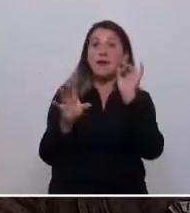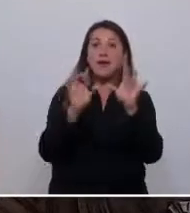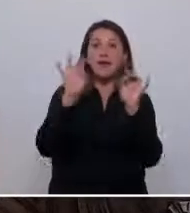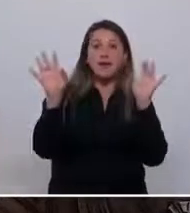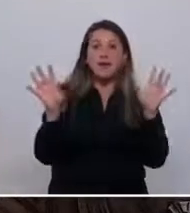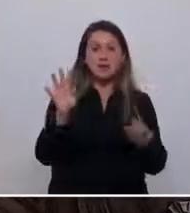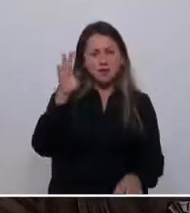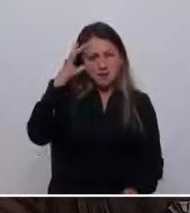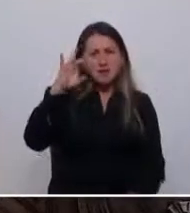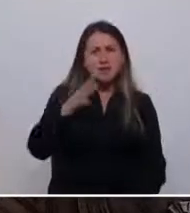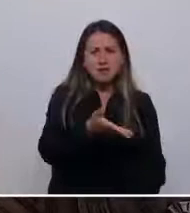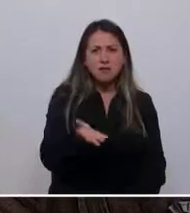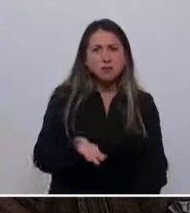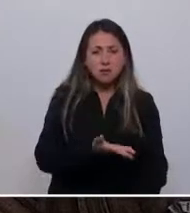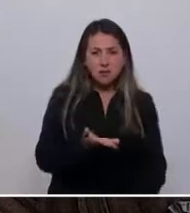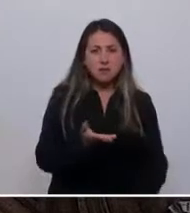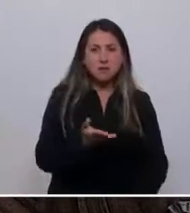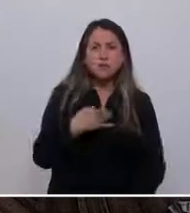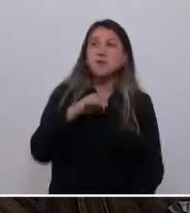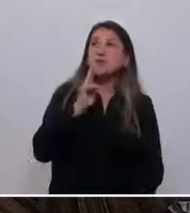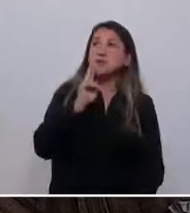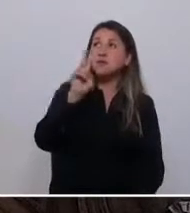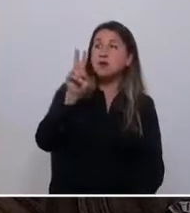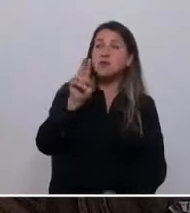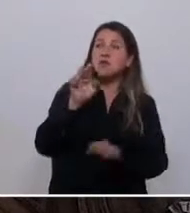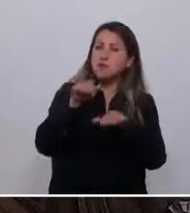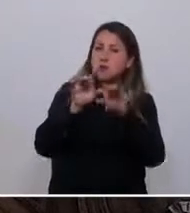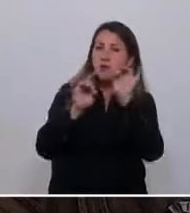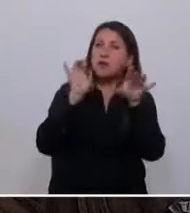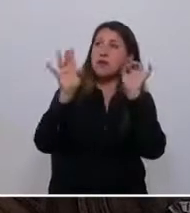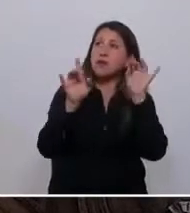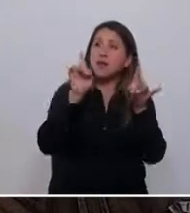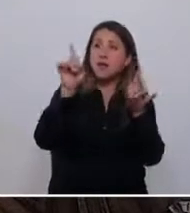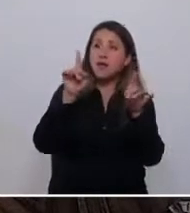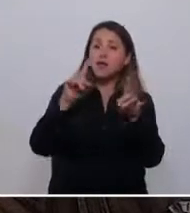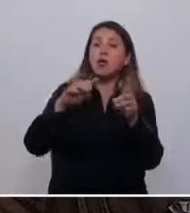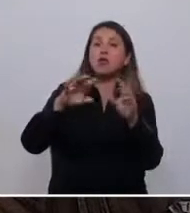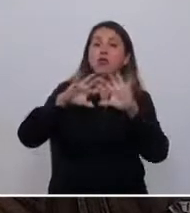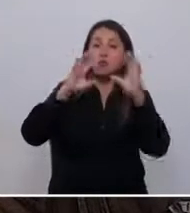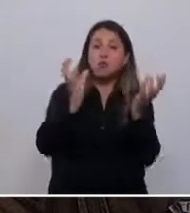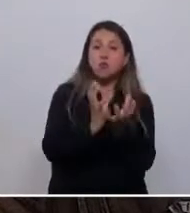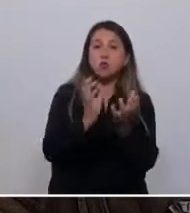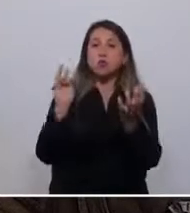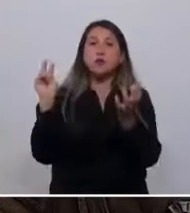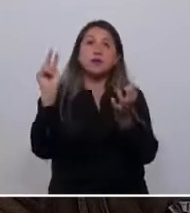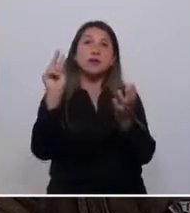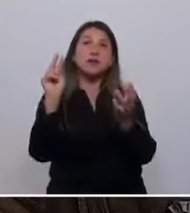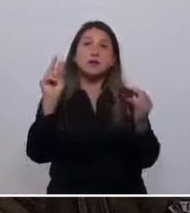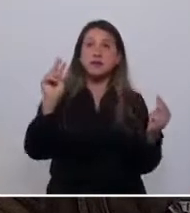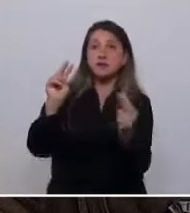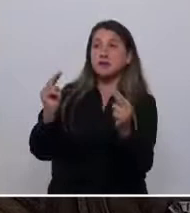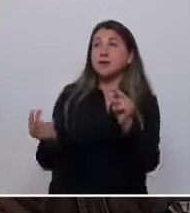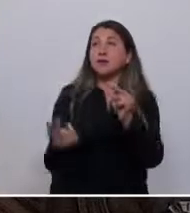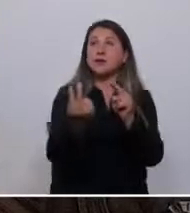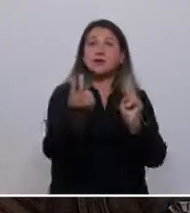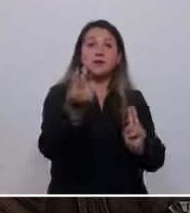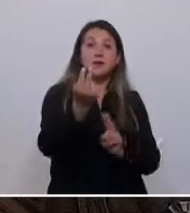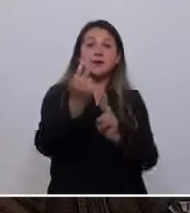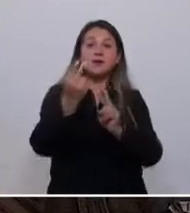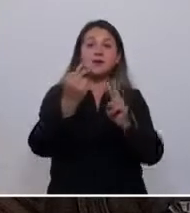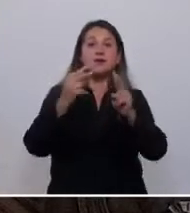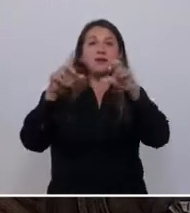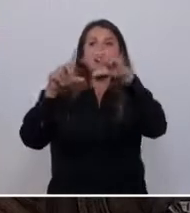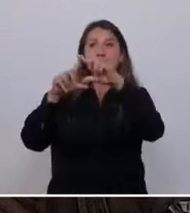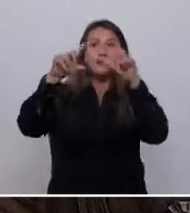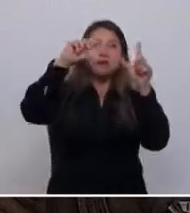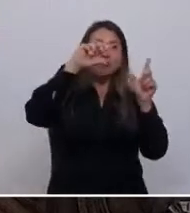¿Saben ustedes que si miramos las mismas estrellas desde otra parte de nuestra galaxia, veremos figuras